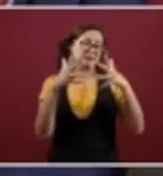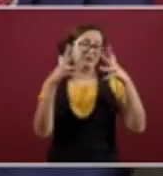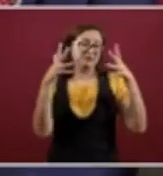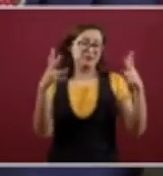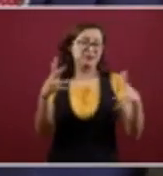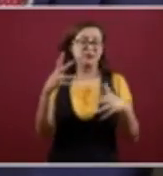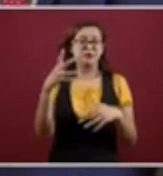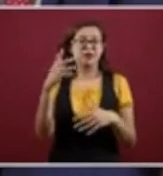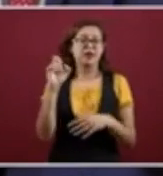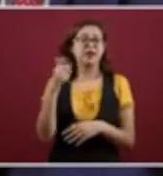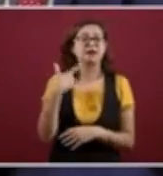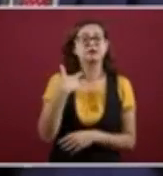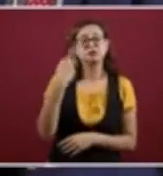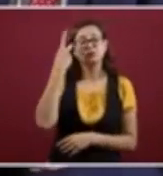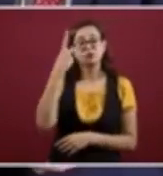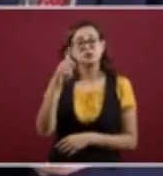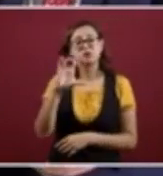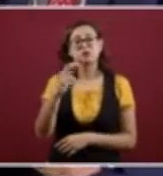chino-mexicano